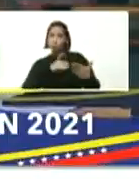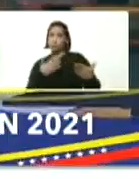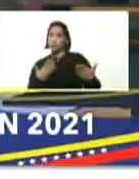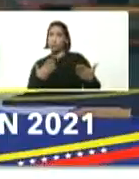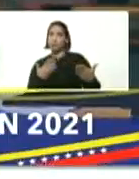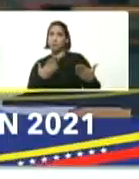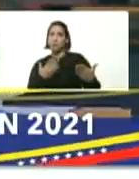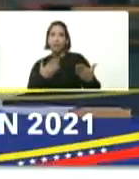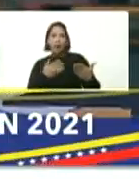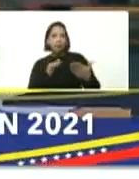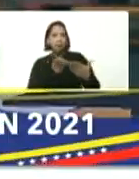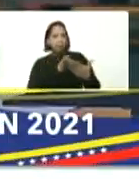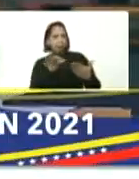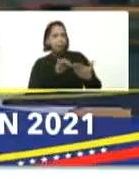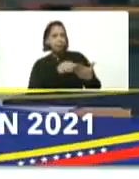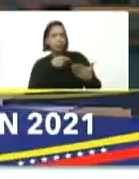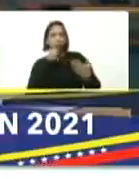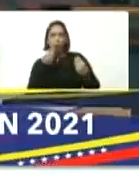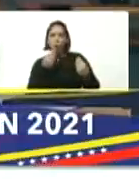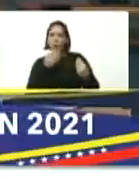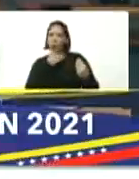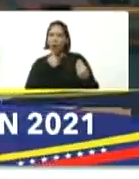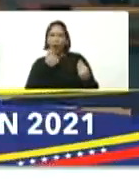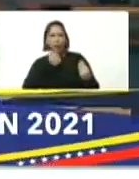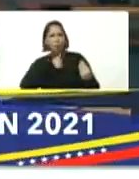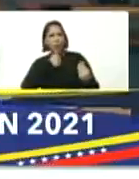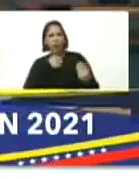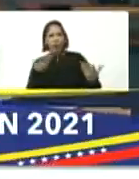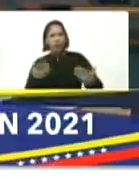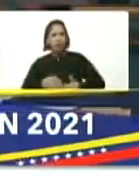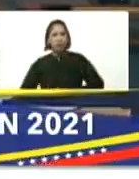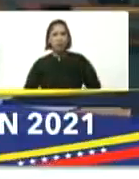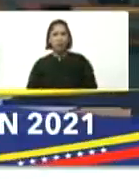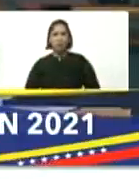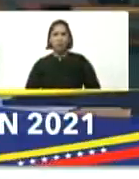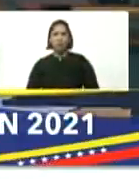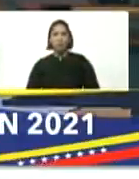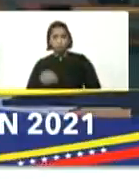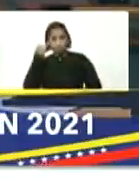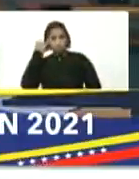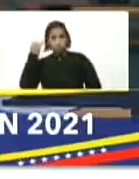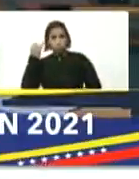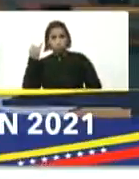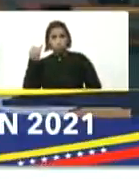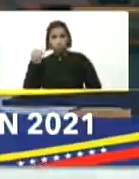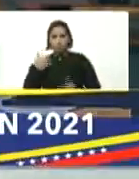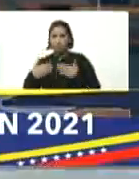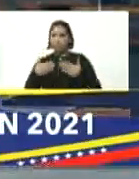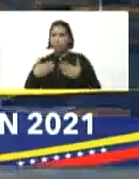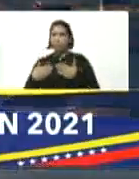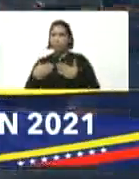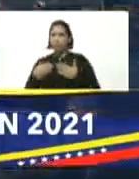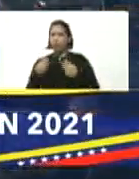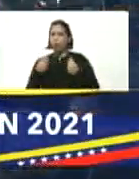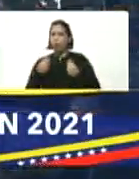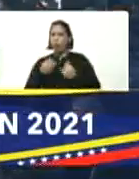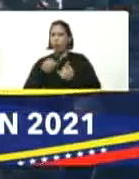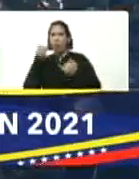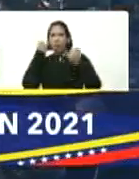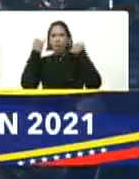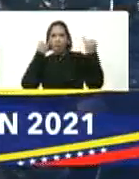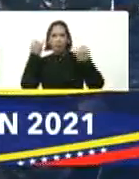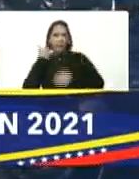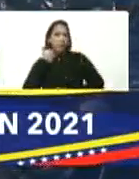parte por parte, la intolerancia. El talento es independiente de la ideología. Por